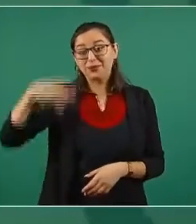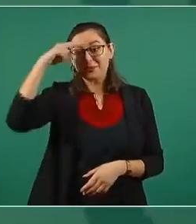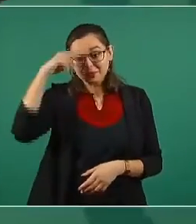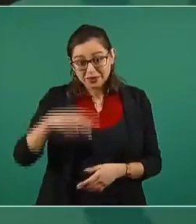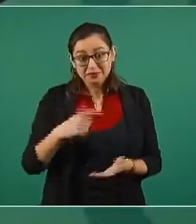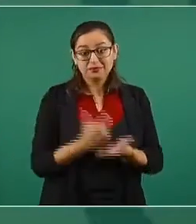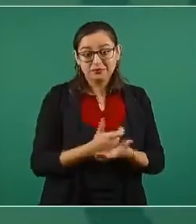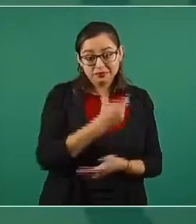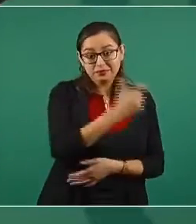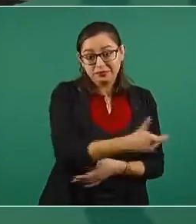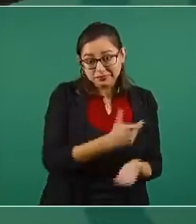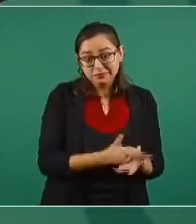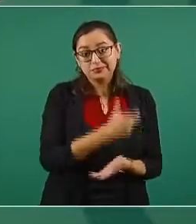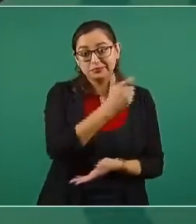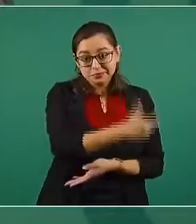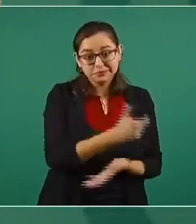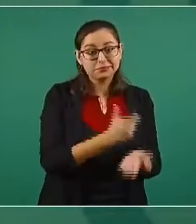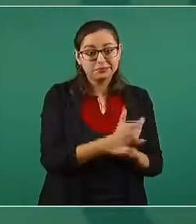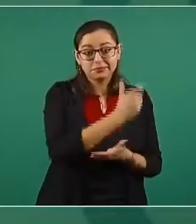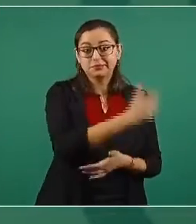Ahí están